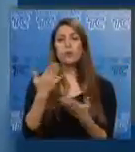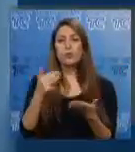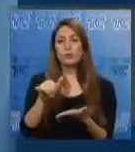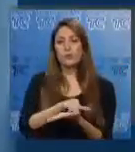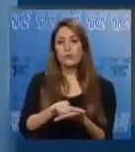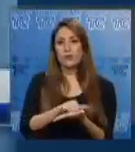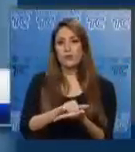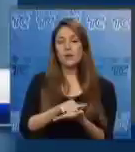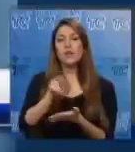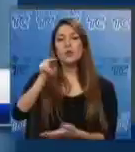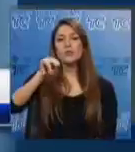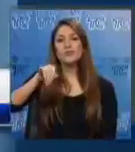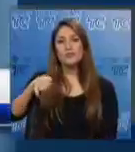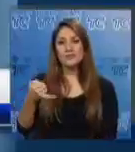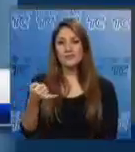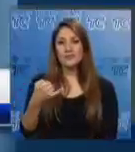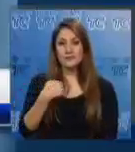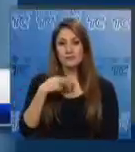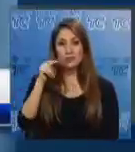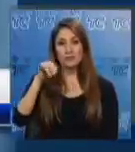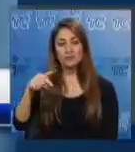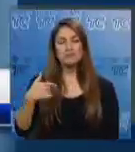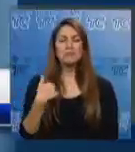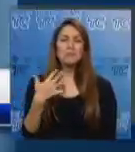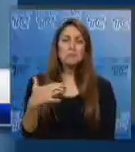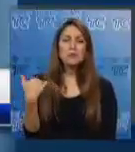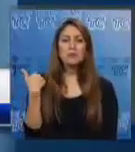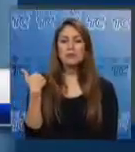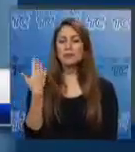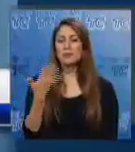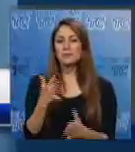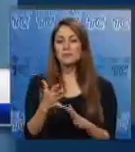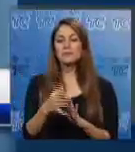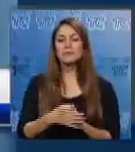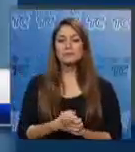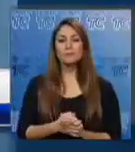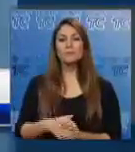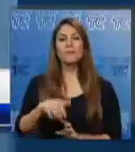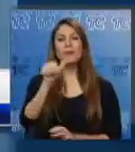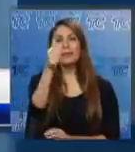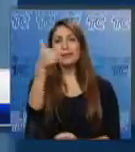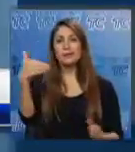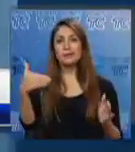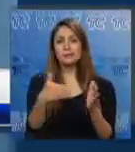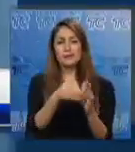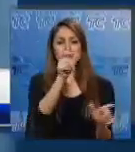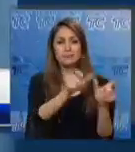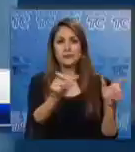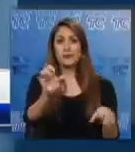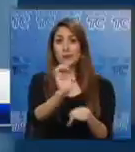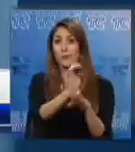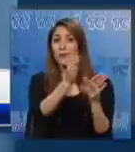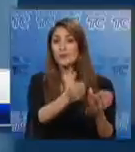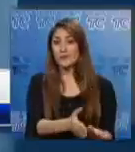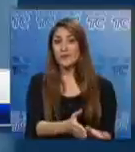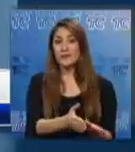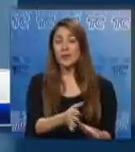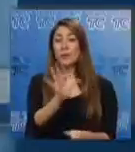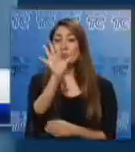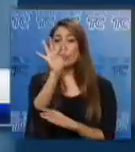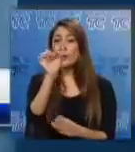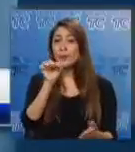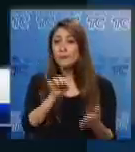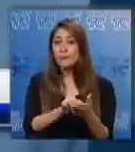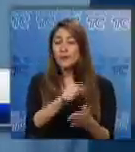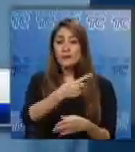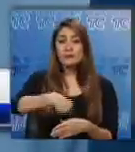en el estado de New Jersey. Tengo aproximadamente una cartera de aproximadamente unos 10.000 clientes. 9.000 de ellos,